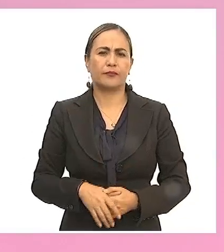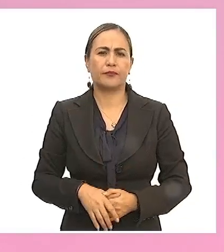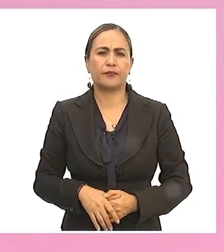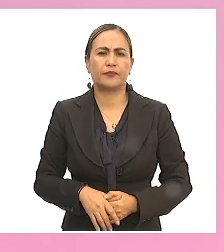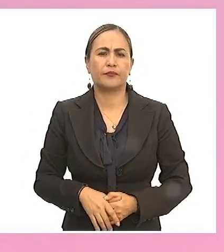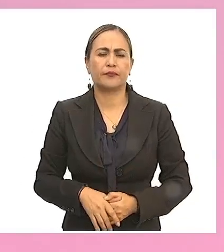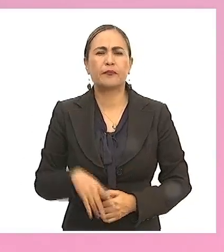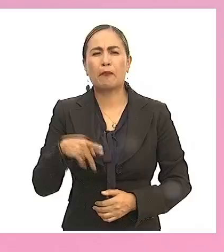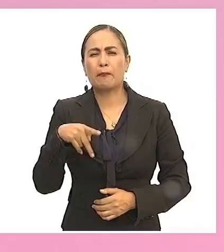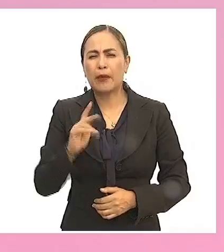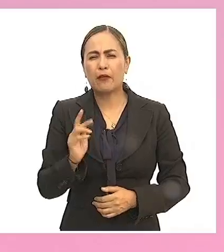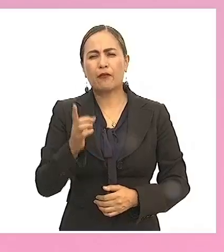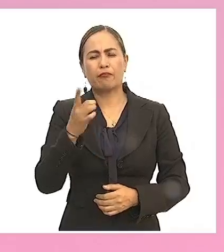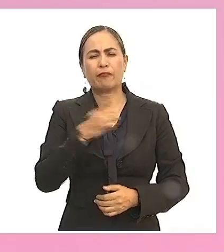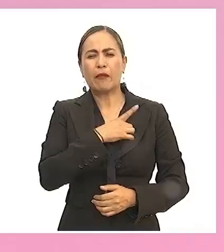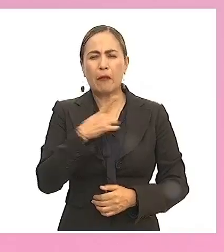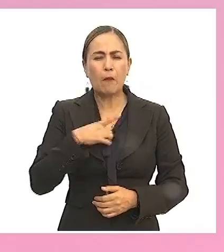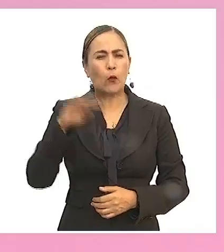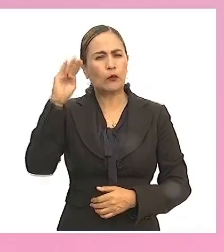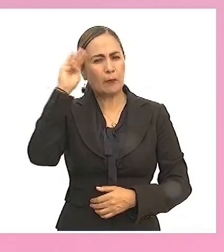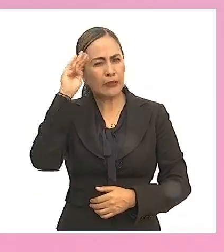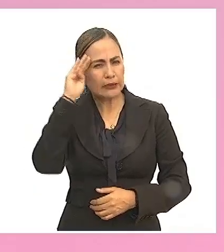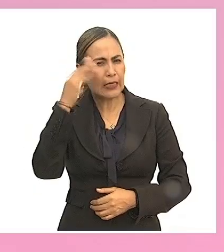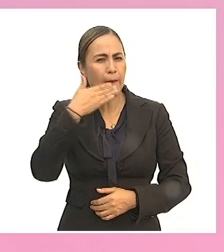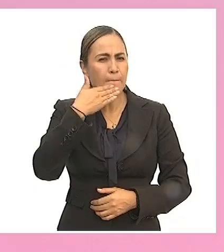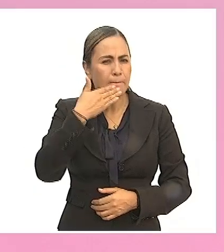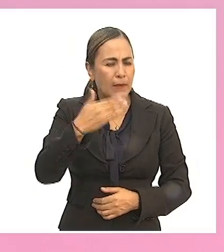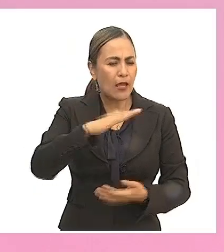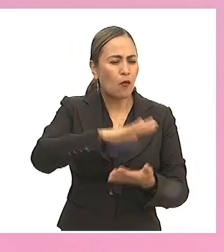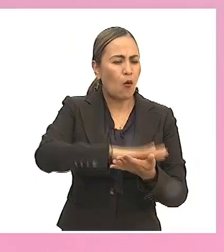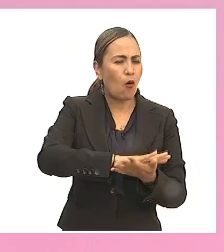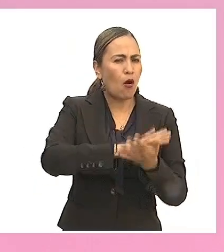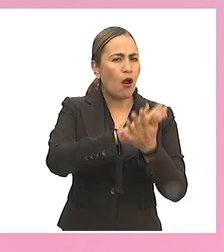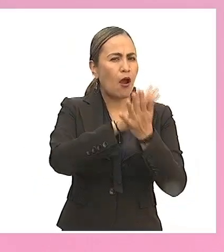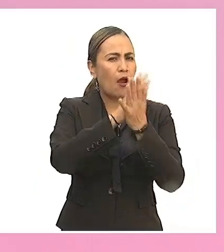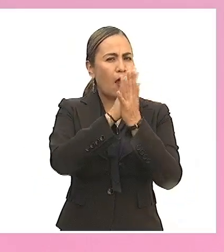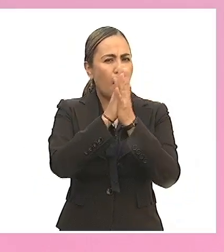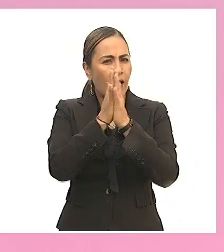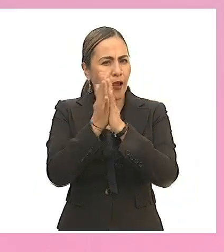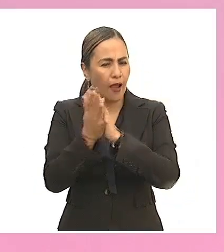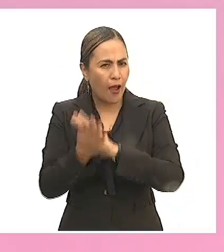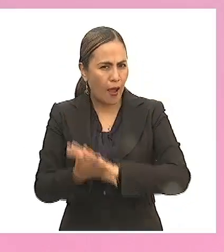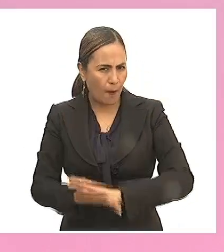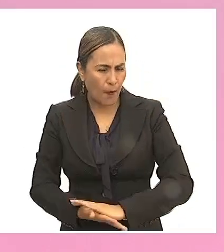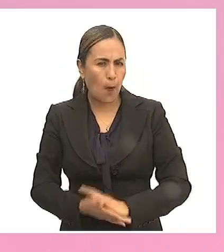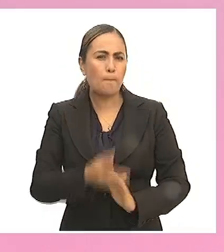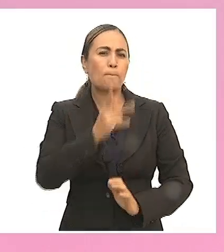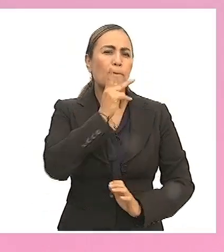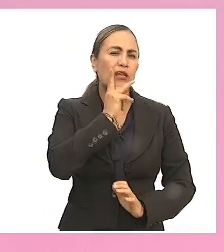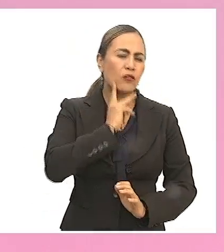debemos calcular bien los tiempos de esa transición energética